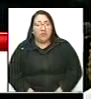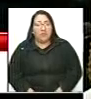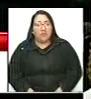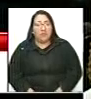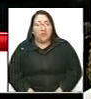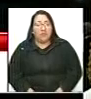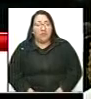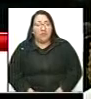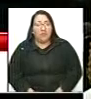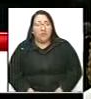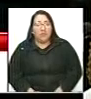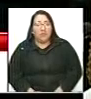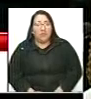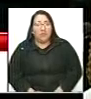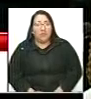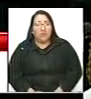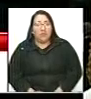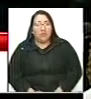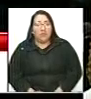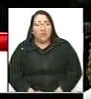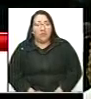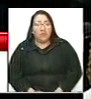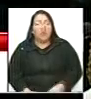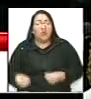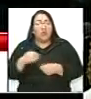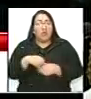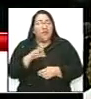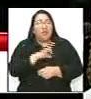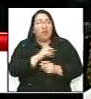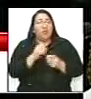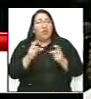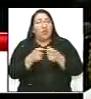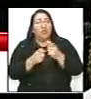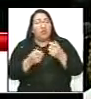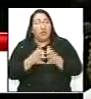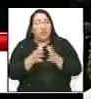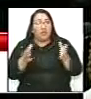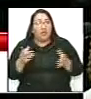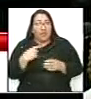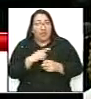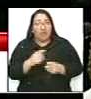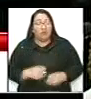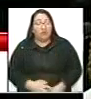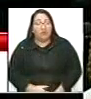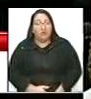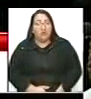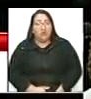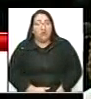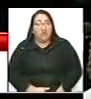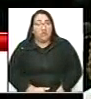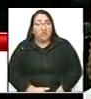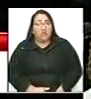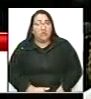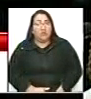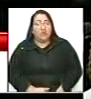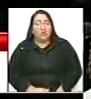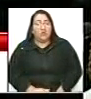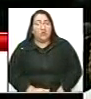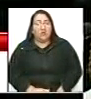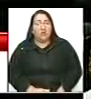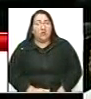se ha incluido al fiscal de la Nación, y también se está incluyendo, porque la congresista ha ampliado su denuncia y usted la ha admitido, y me parece que está